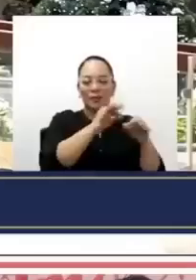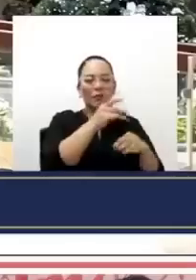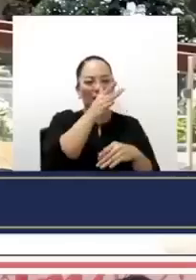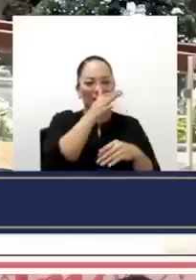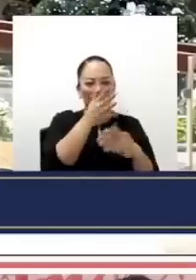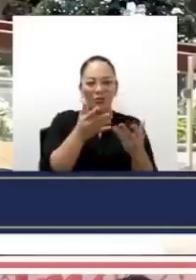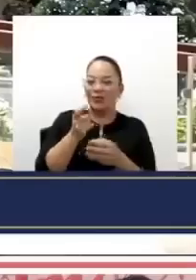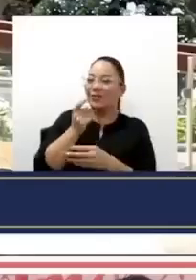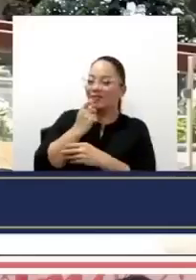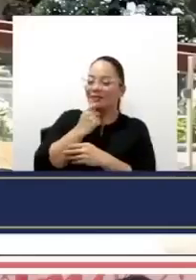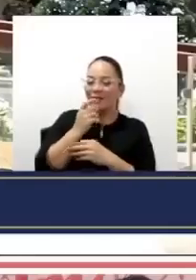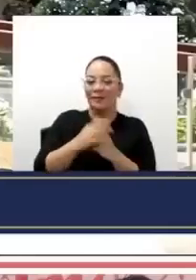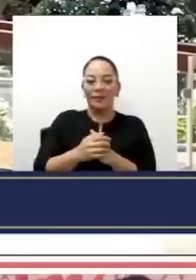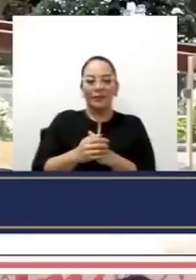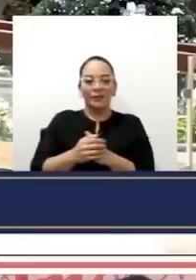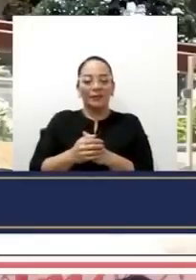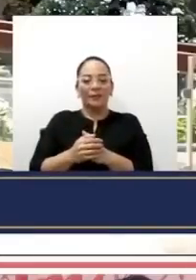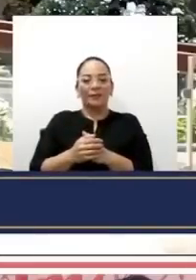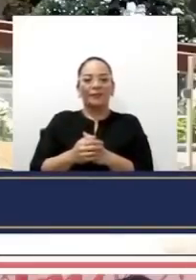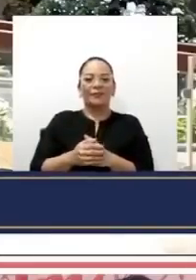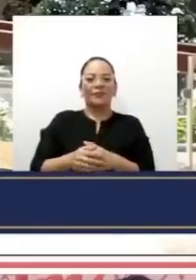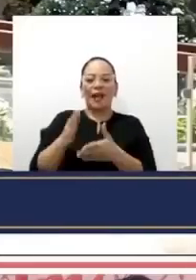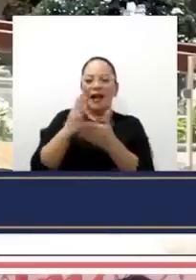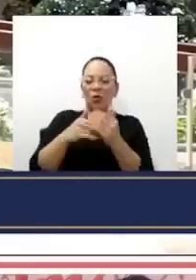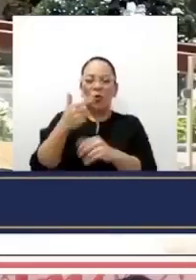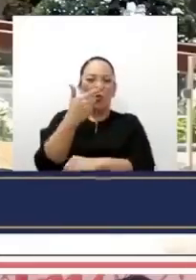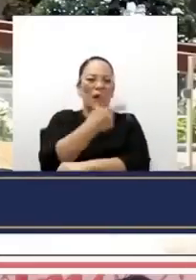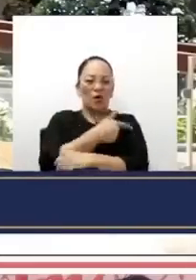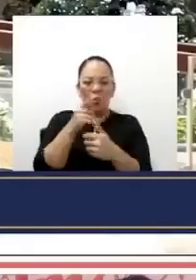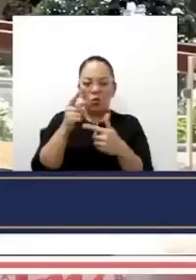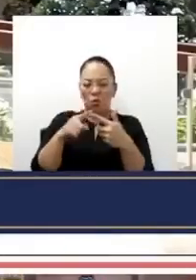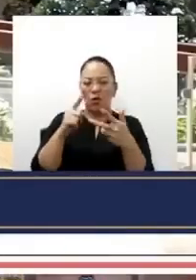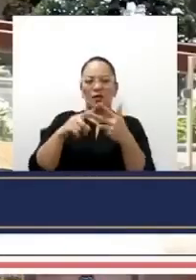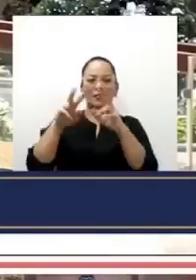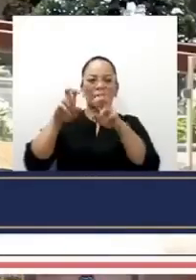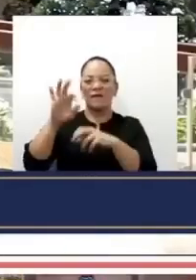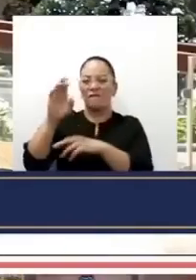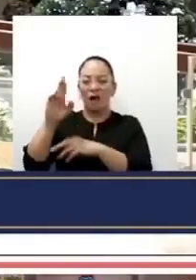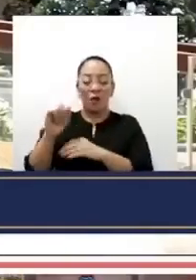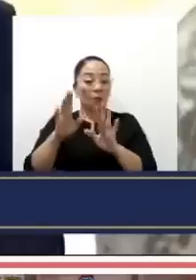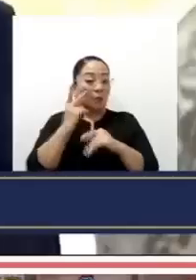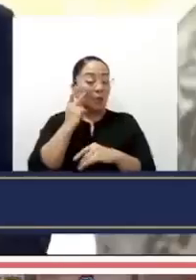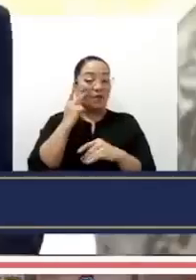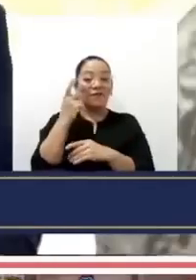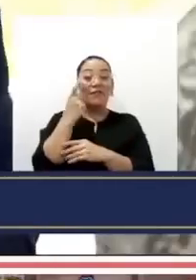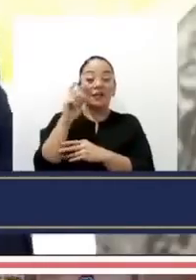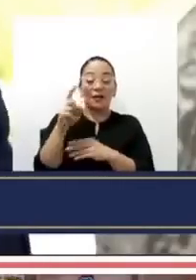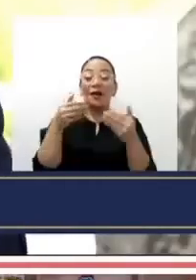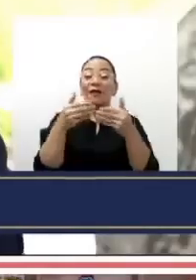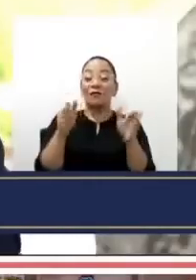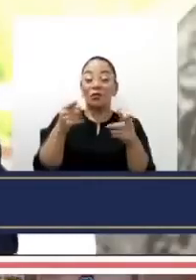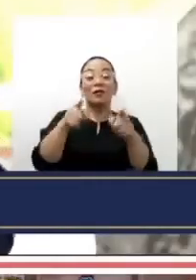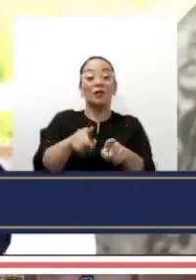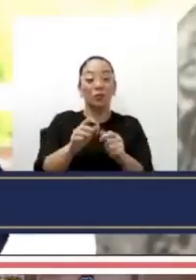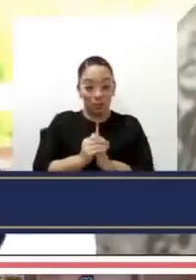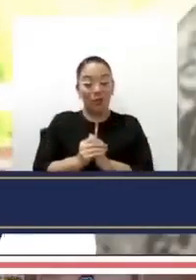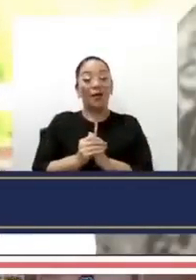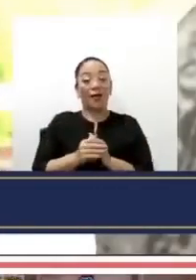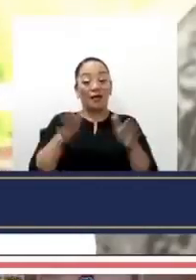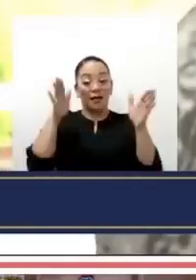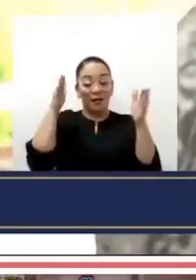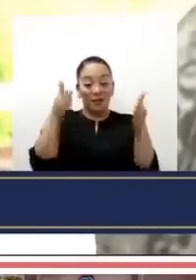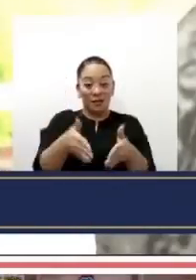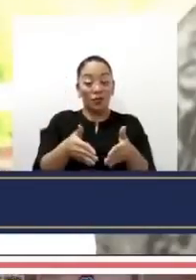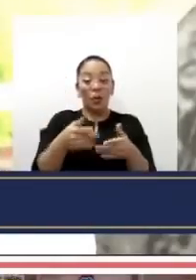gracioso. Algo de las vacunas, de pruebas Faro, bueno, pero resulta que la Fiscalía abrió esta causa y la concentró en